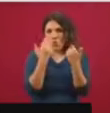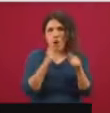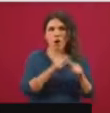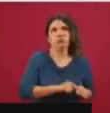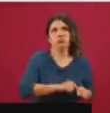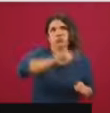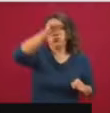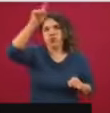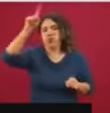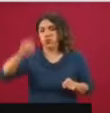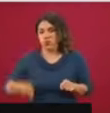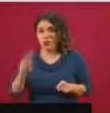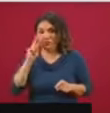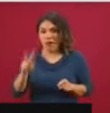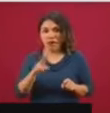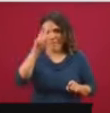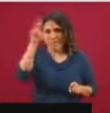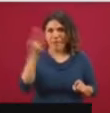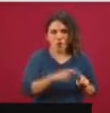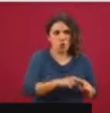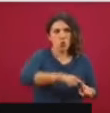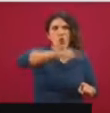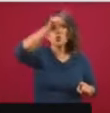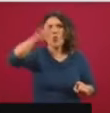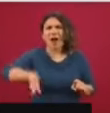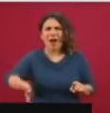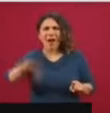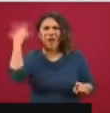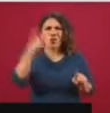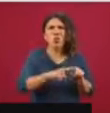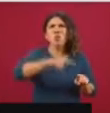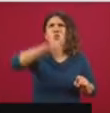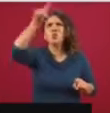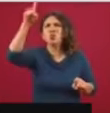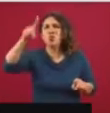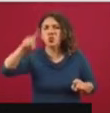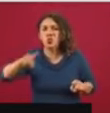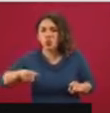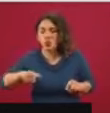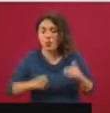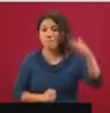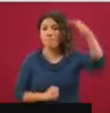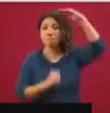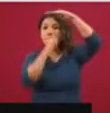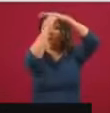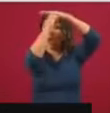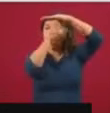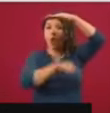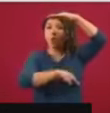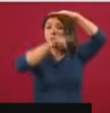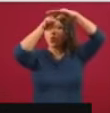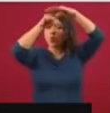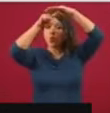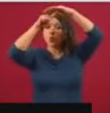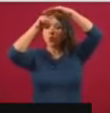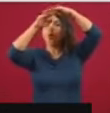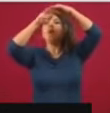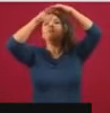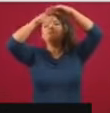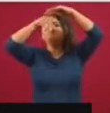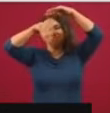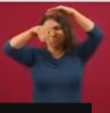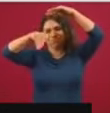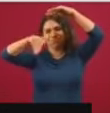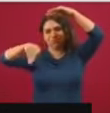porque es muy aguda subió muy rápidamente llegó un punto donde hubo un cambio una inflexión y